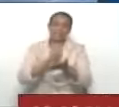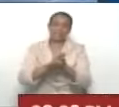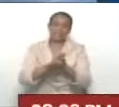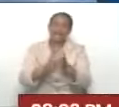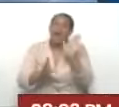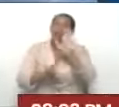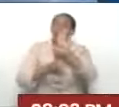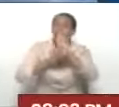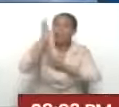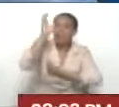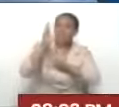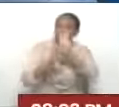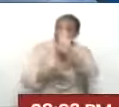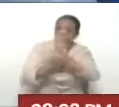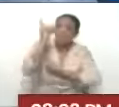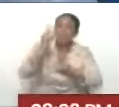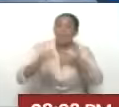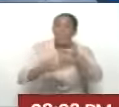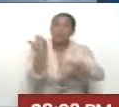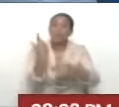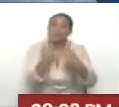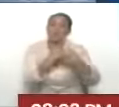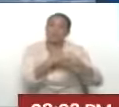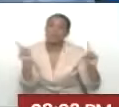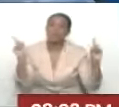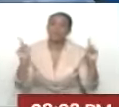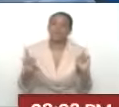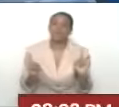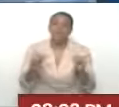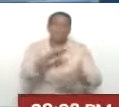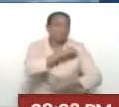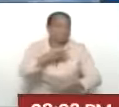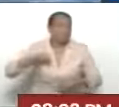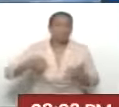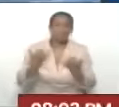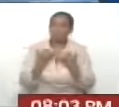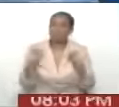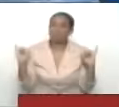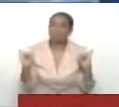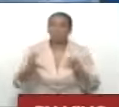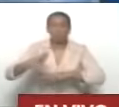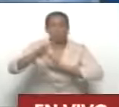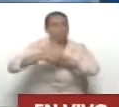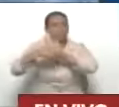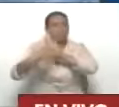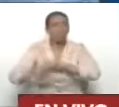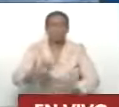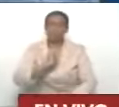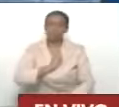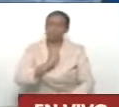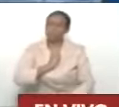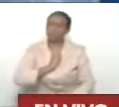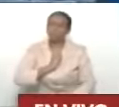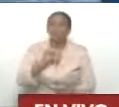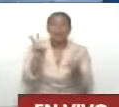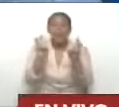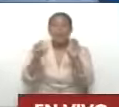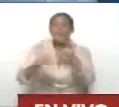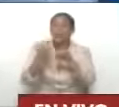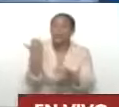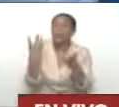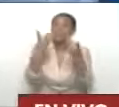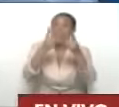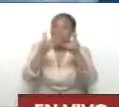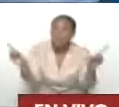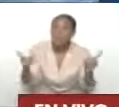al crecimiento de un nuevo modelo económico, que apuesta a la independencia, a la soberanía, a un nuevo modelo